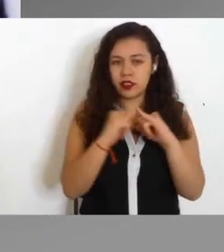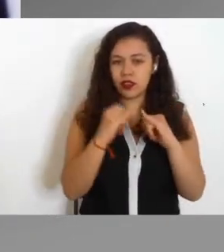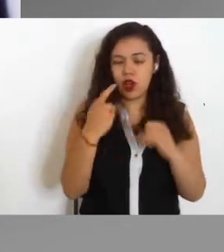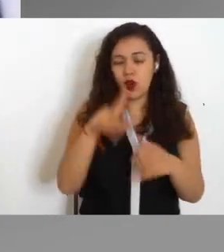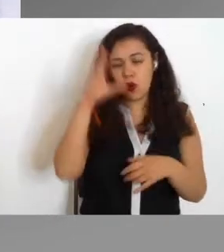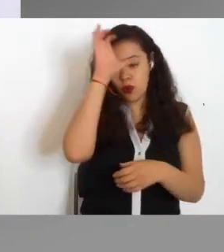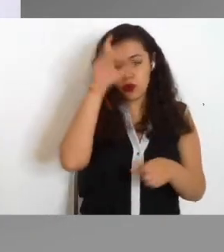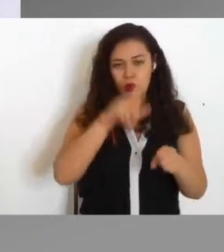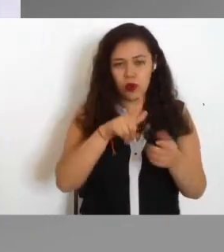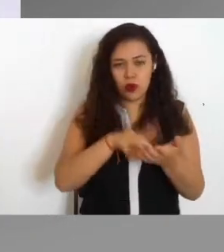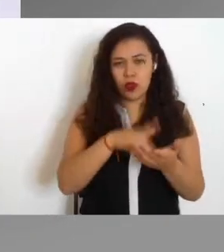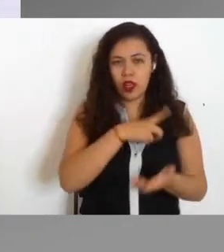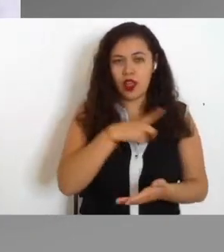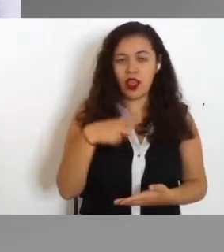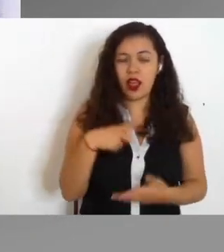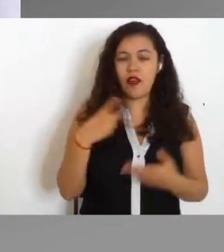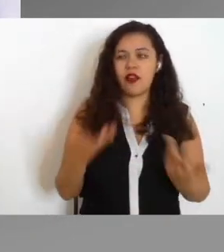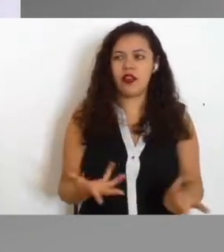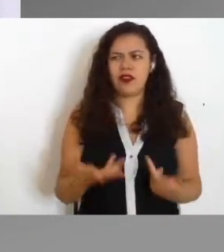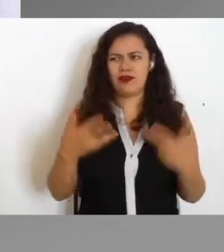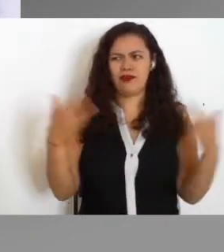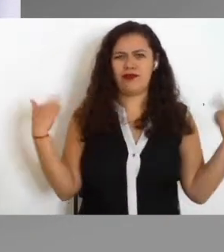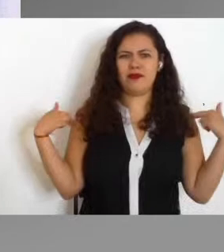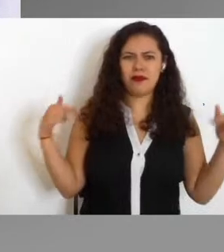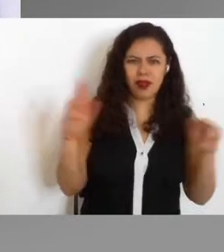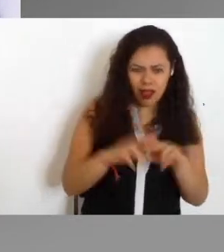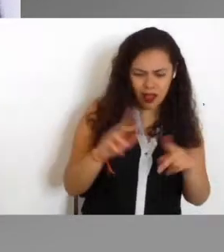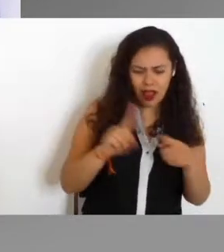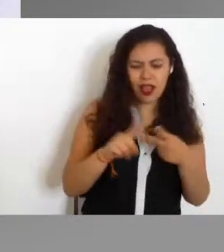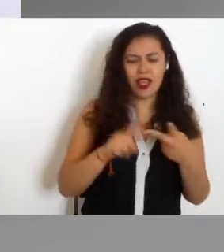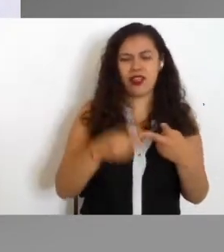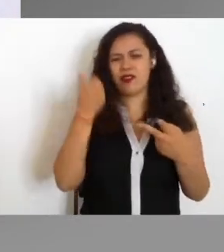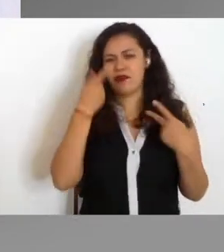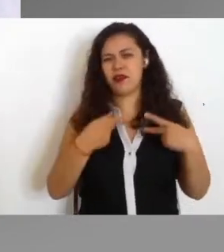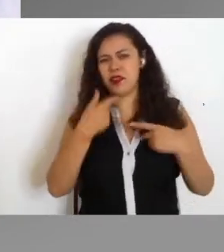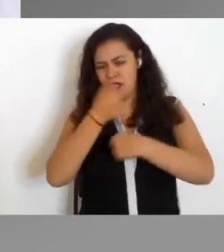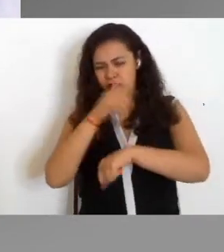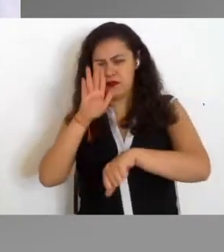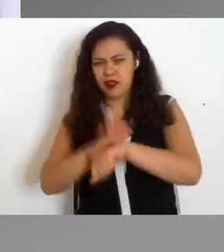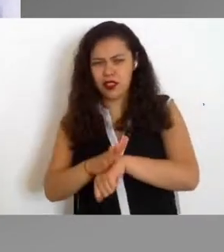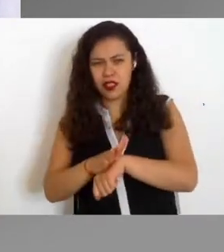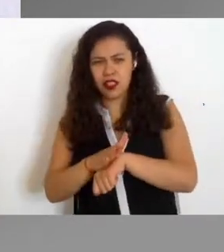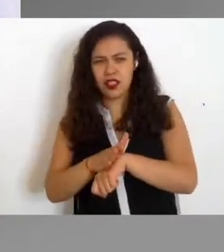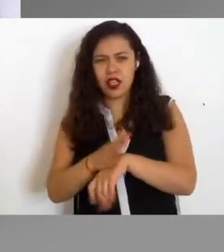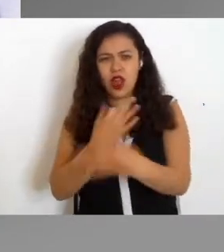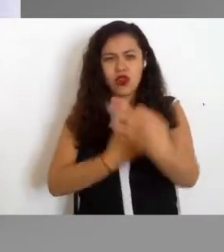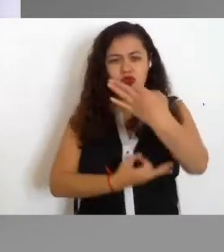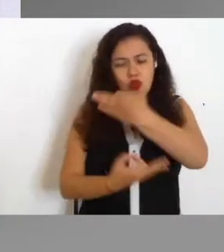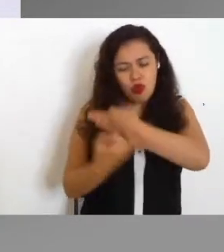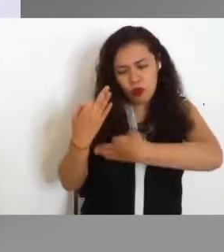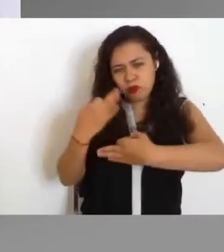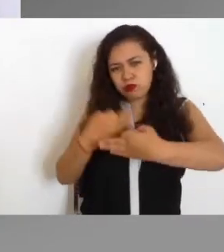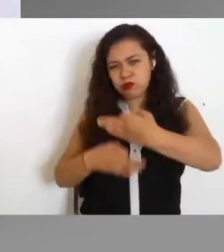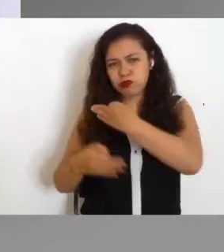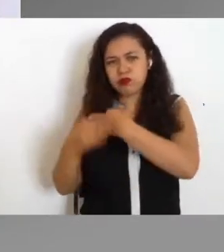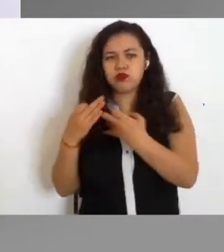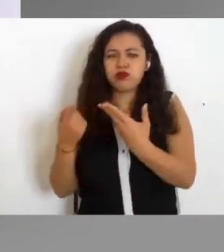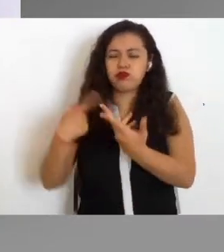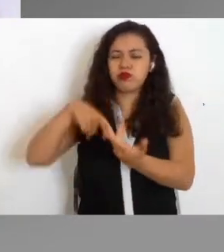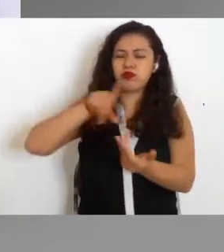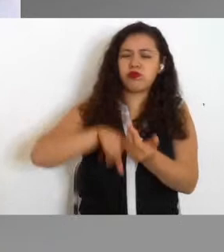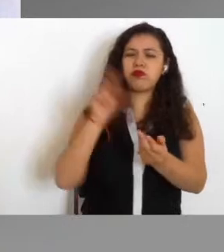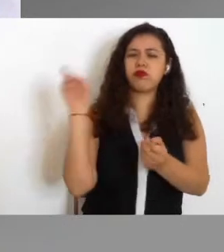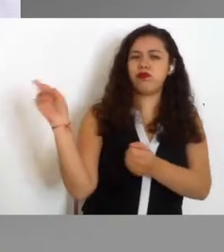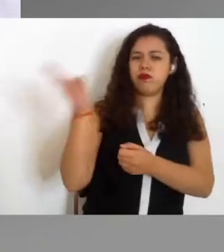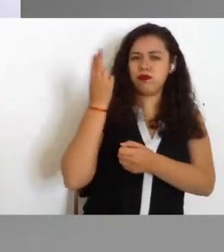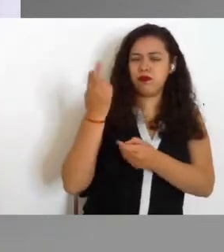de parte de los profesores, de parte de los administrativos y de todo lo que se tiene que regir dentro de una universidad